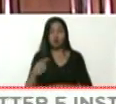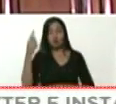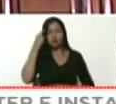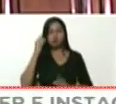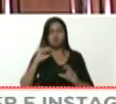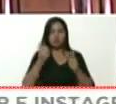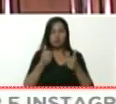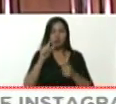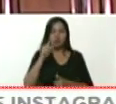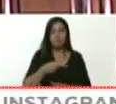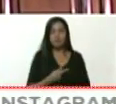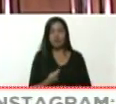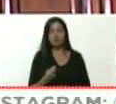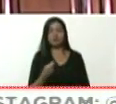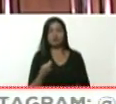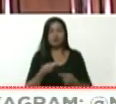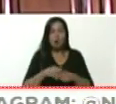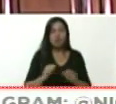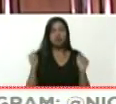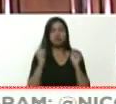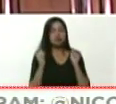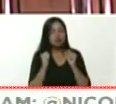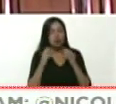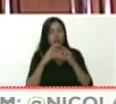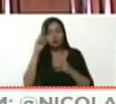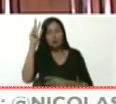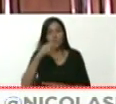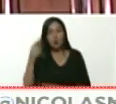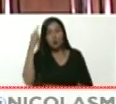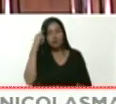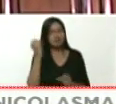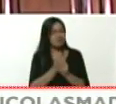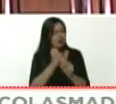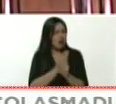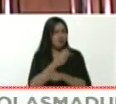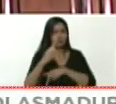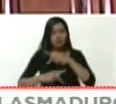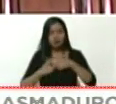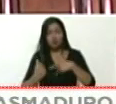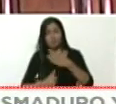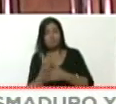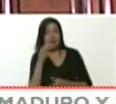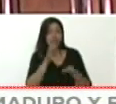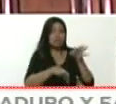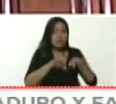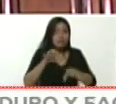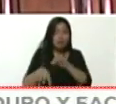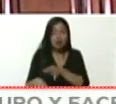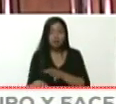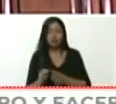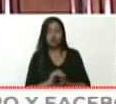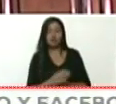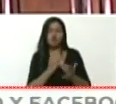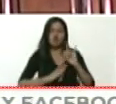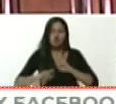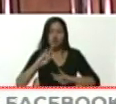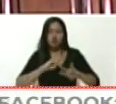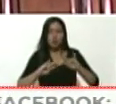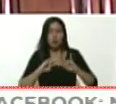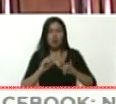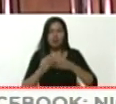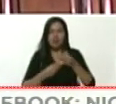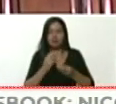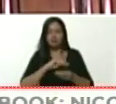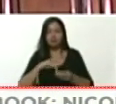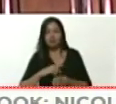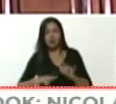ciclo invierno, bueno, todos los días trabajando, produciendo, sembrando, con amor, el que hace con